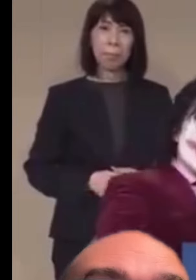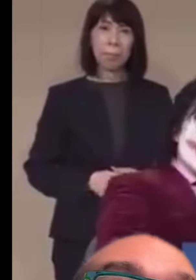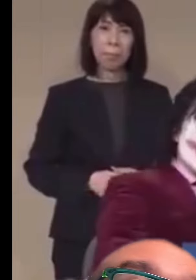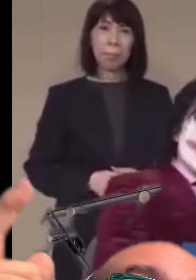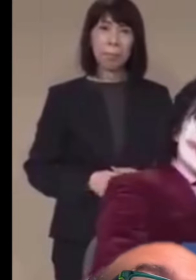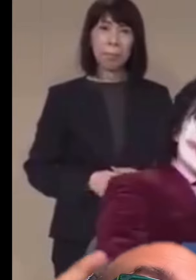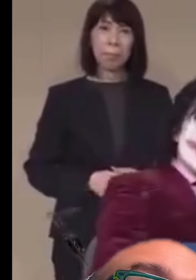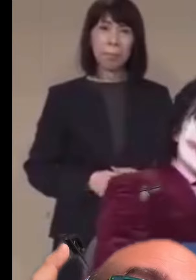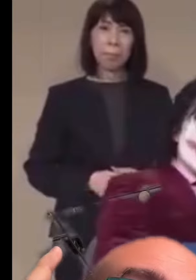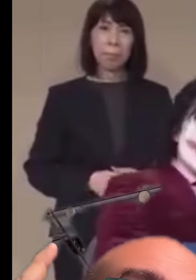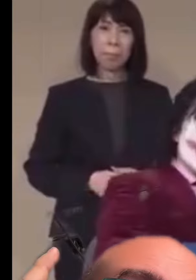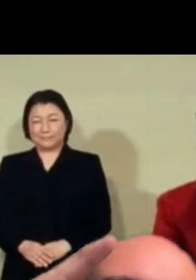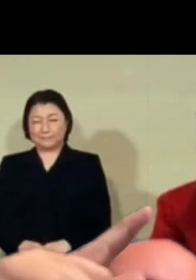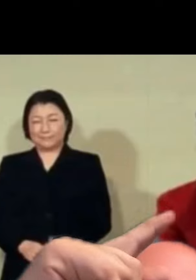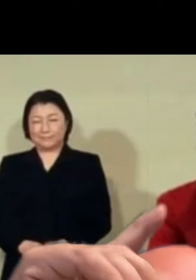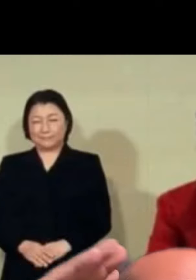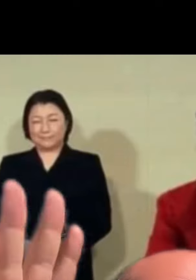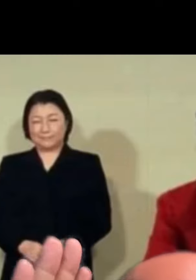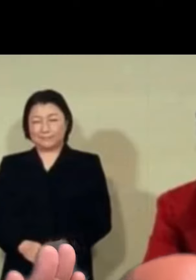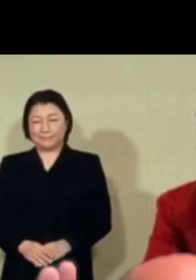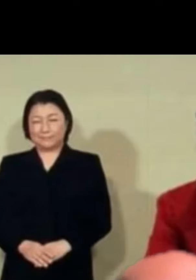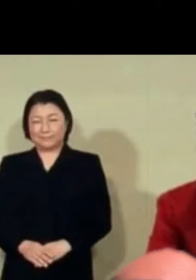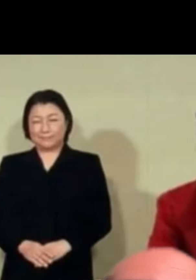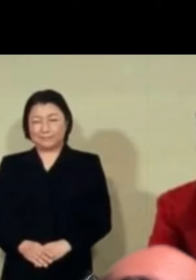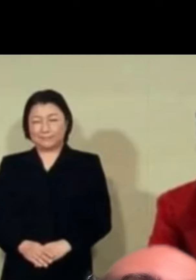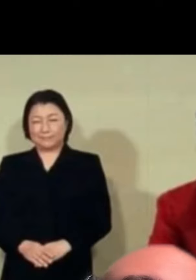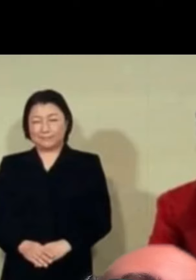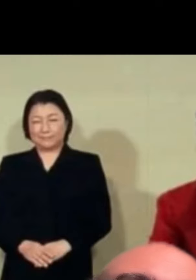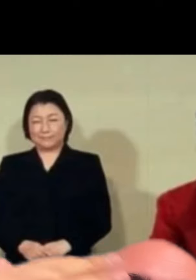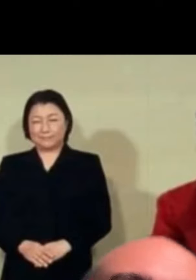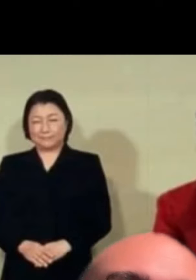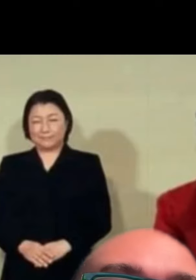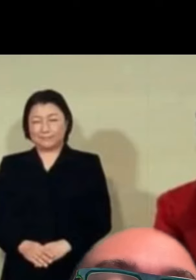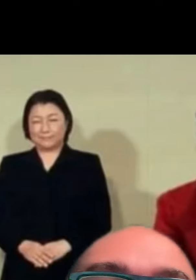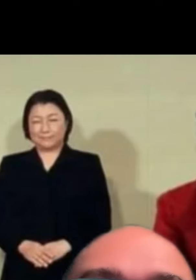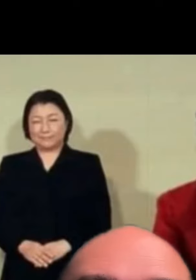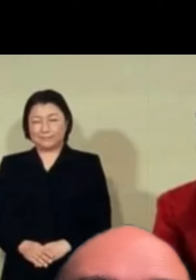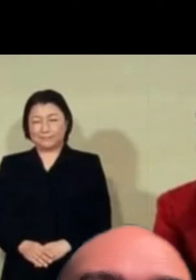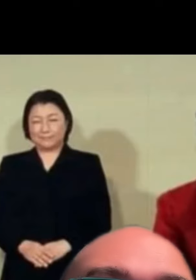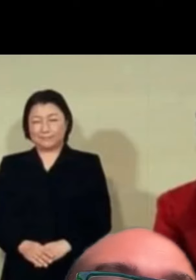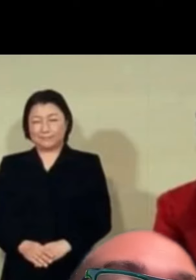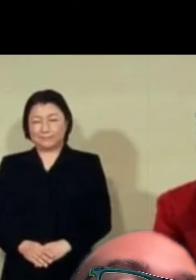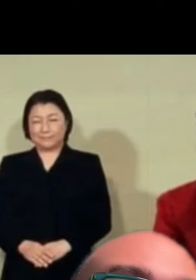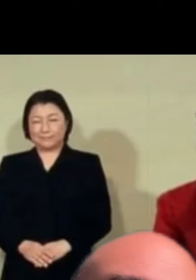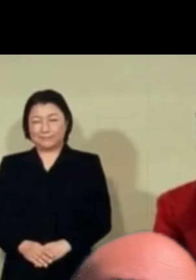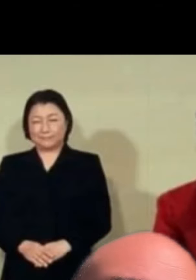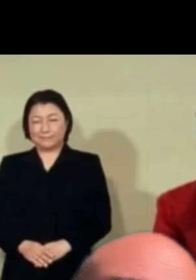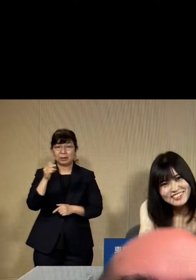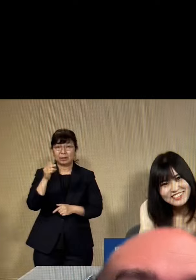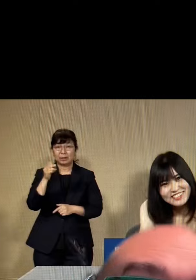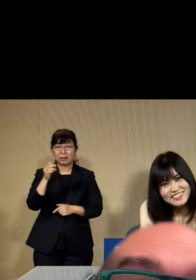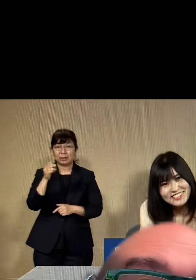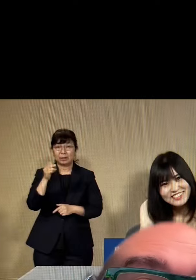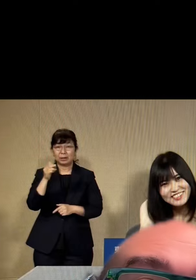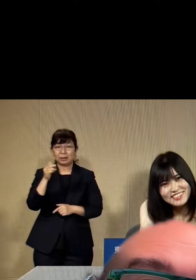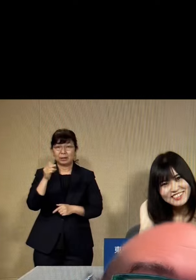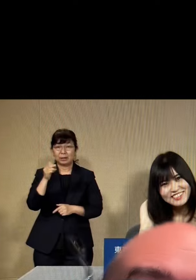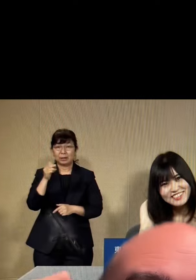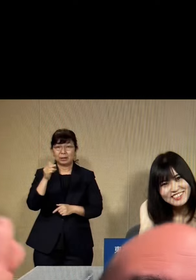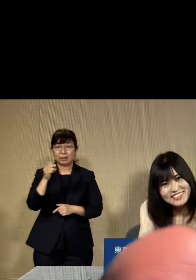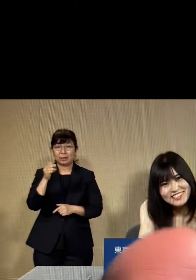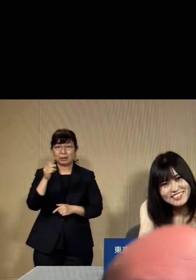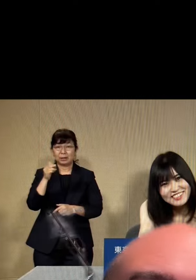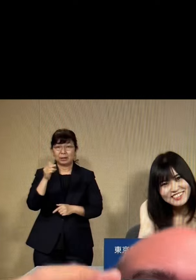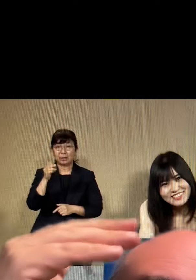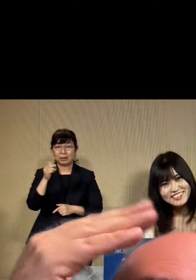youtuber japonés que ya lo había intentado antes. En 2021 ya se presentó, vamos, a ser gobernador también en Chiba. Y no solo ha sido él, sino